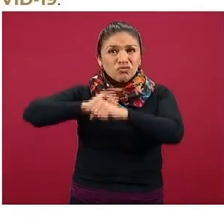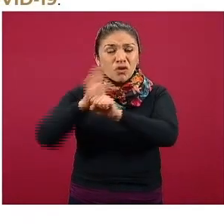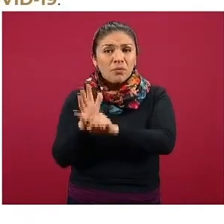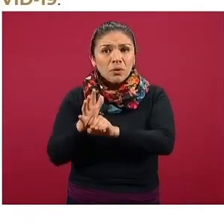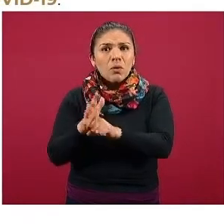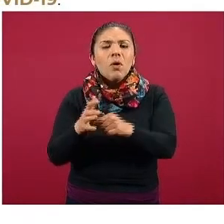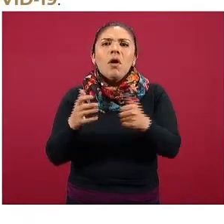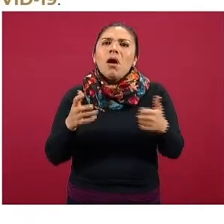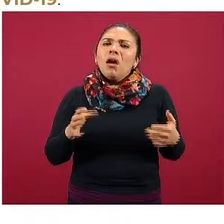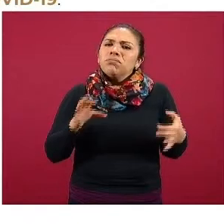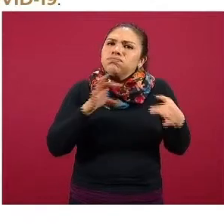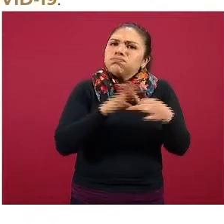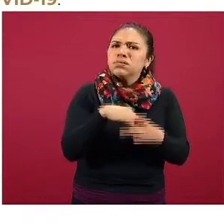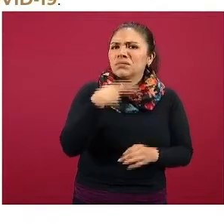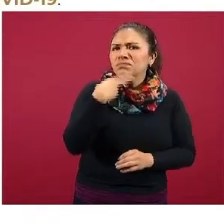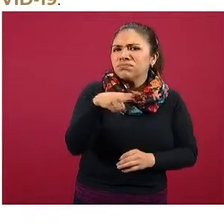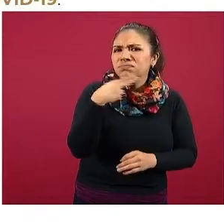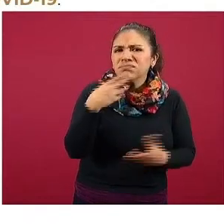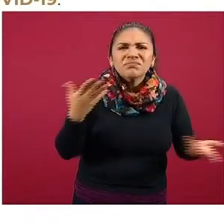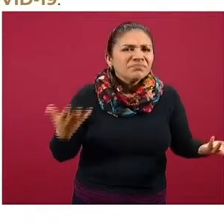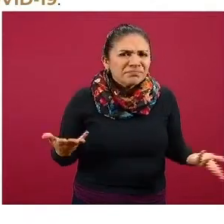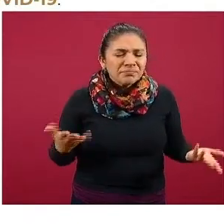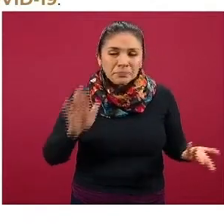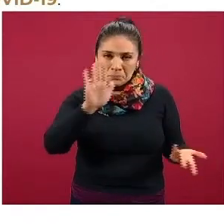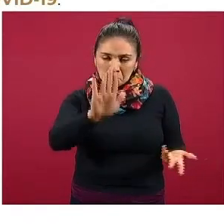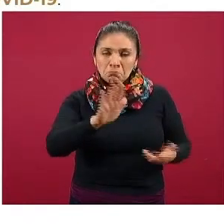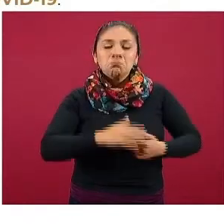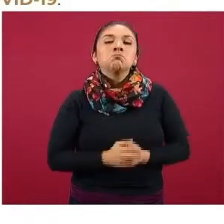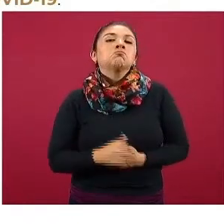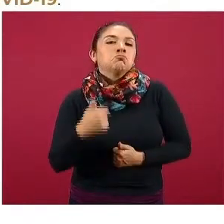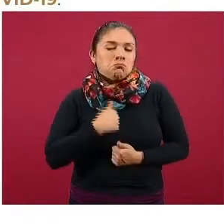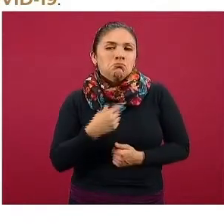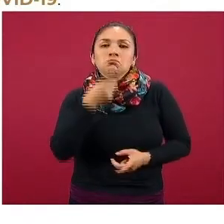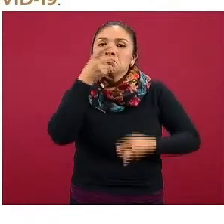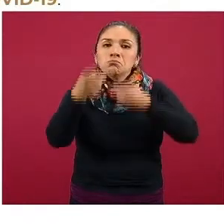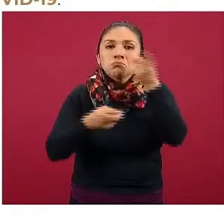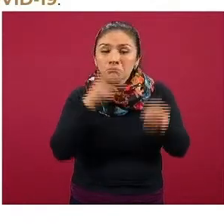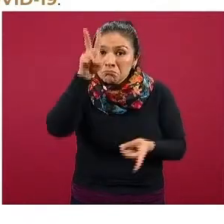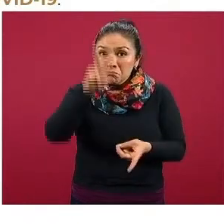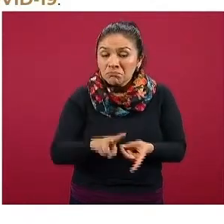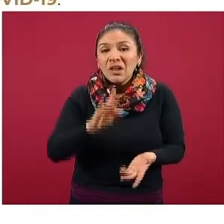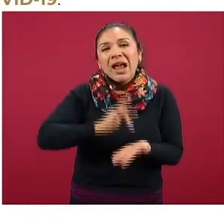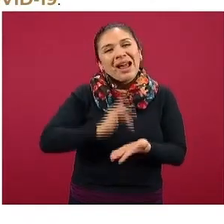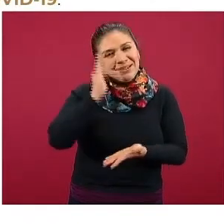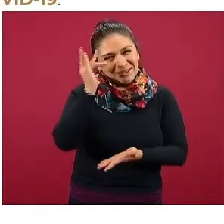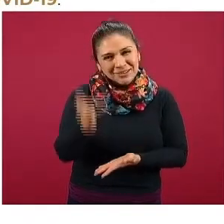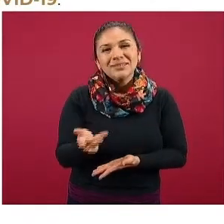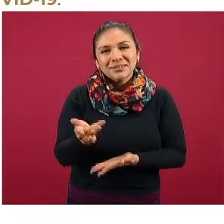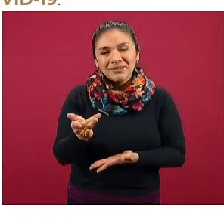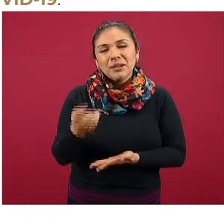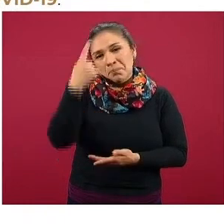el consumo de tabaco. Quiero hacer extensivo el agradecimiento